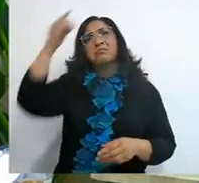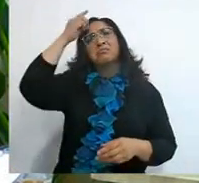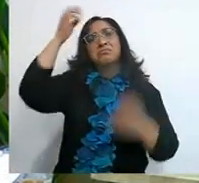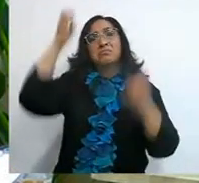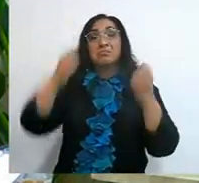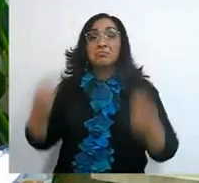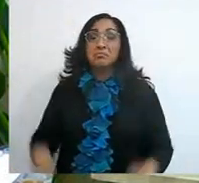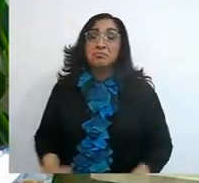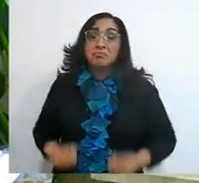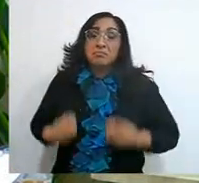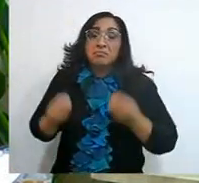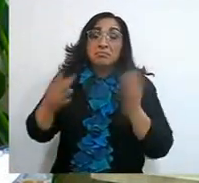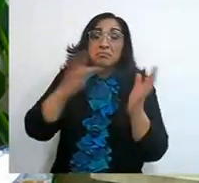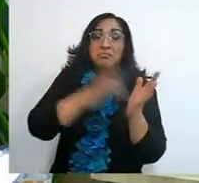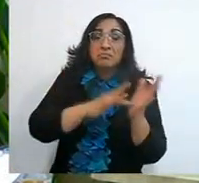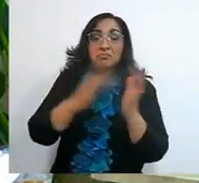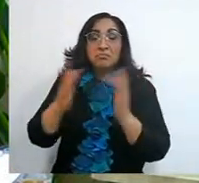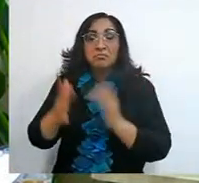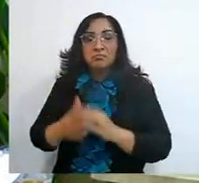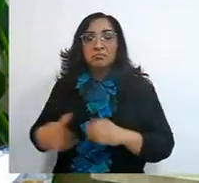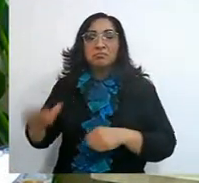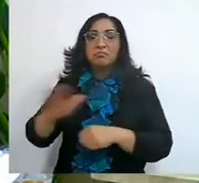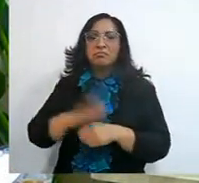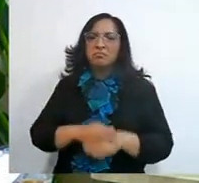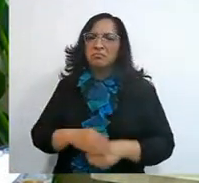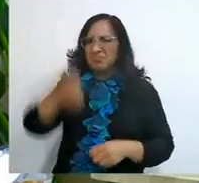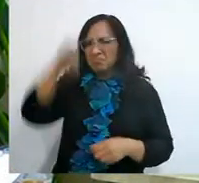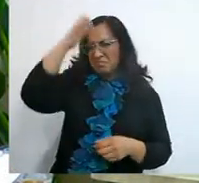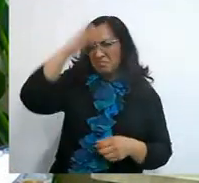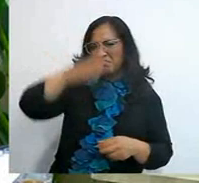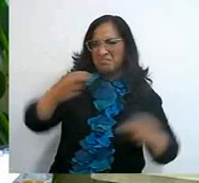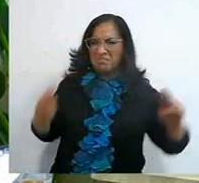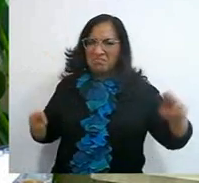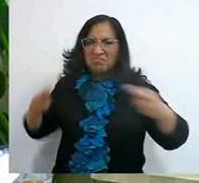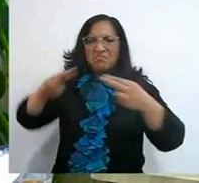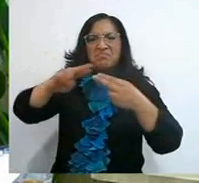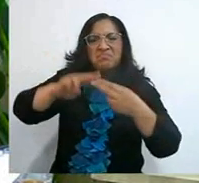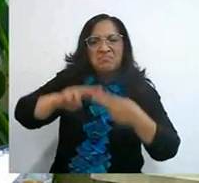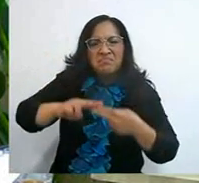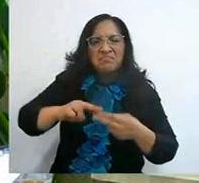vivo Jesucristo por doctrinas raras, extrañas.